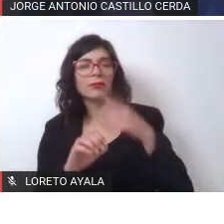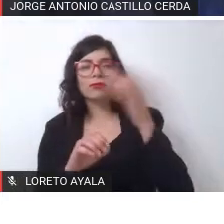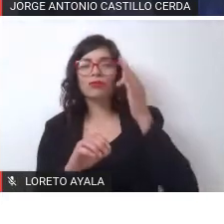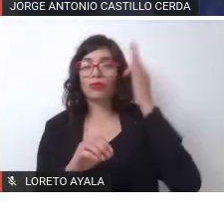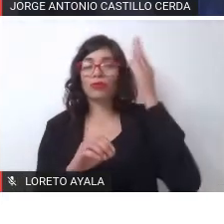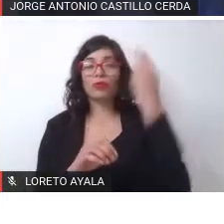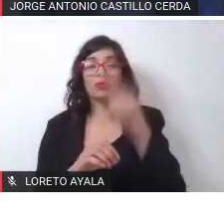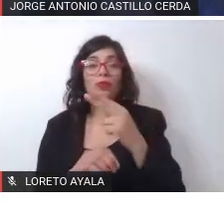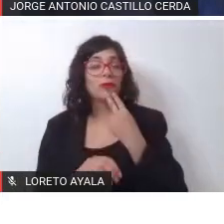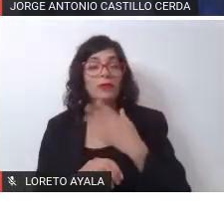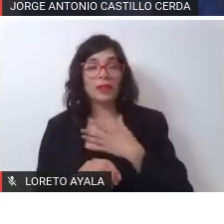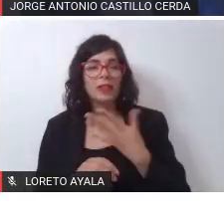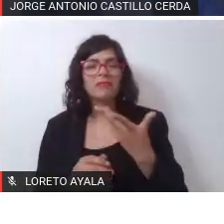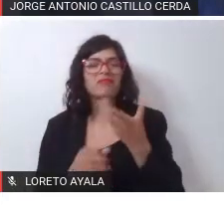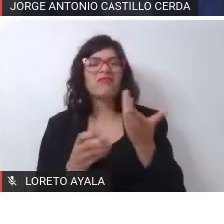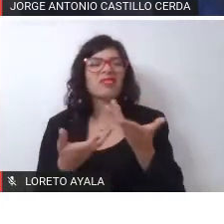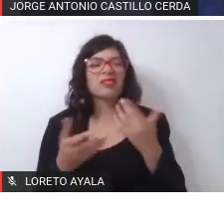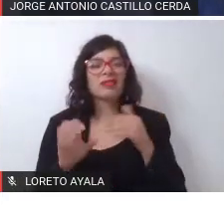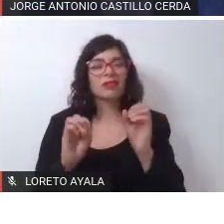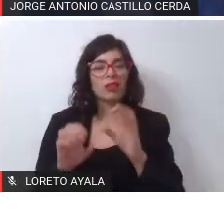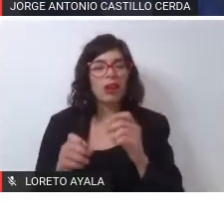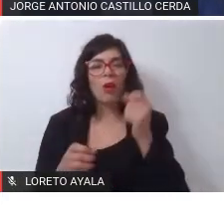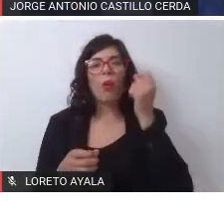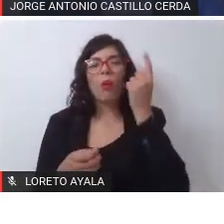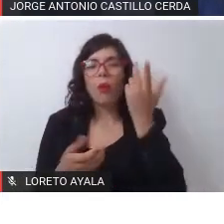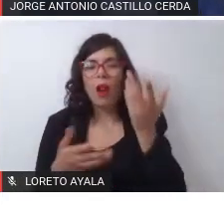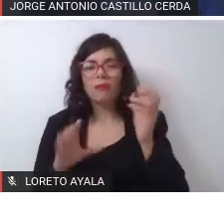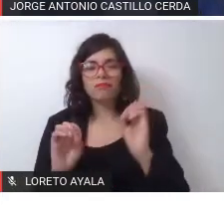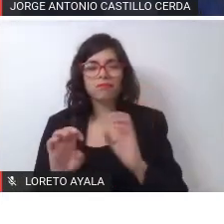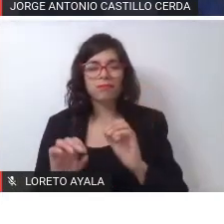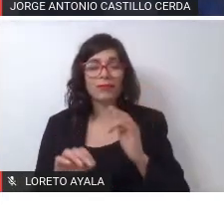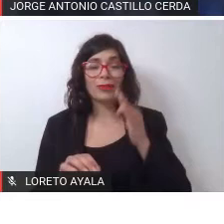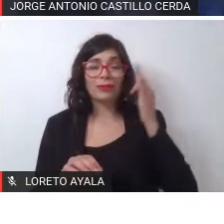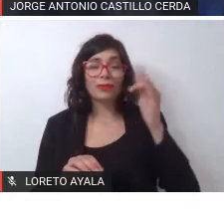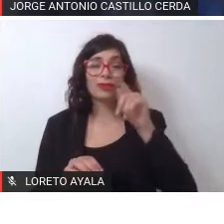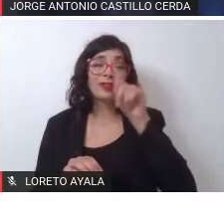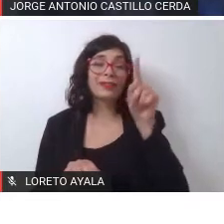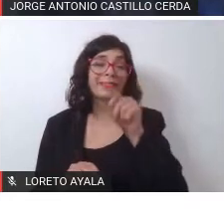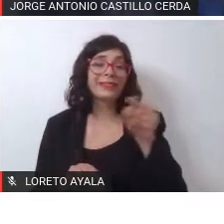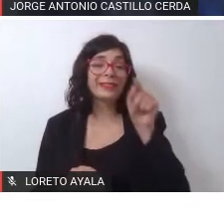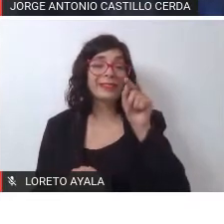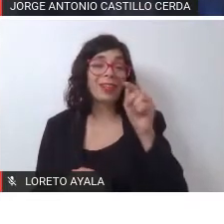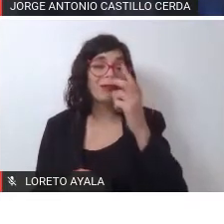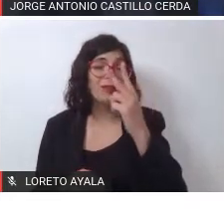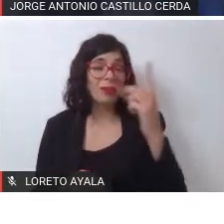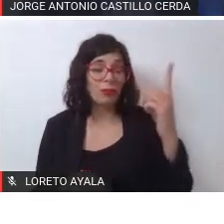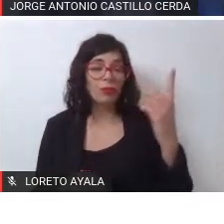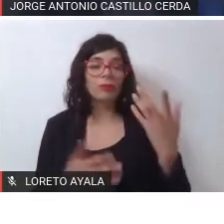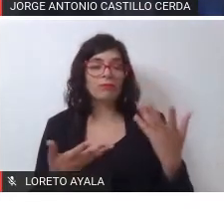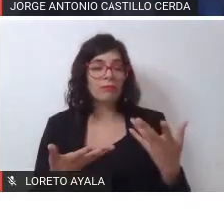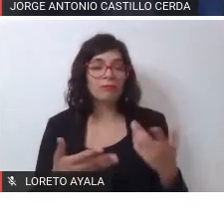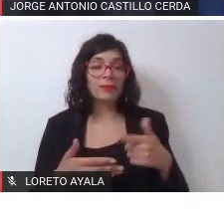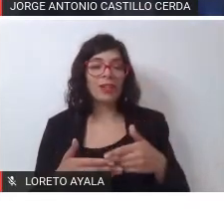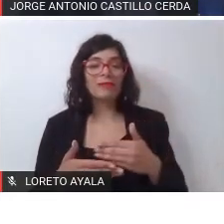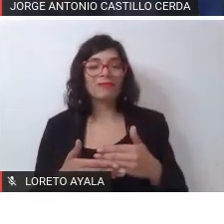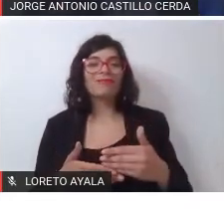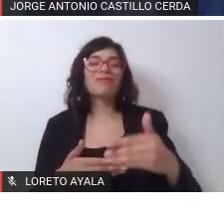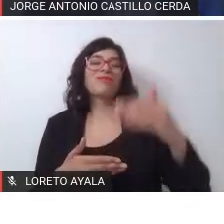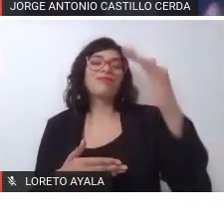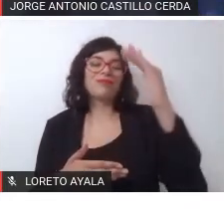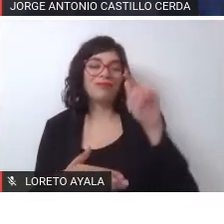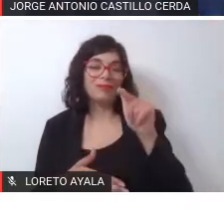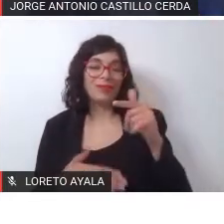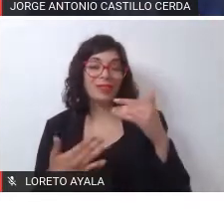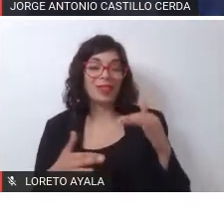qué enseñamos, las habilidades del siglo XXI para la educación física, que es un tema que va a ser recurrente de ahora en adelante. Y ya